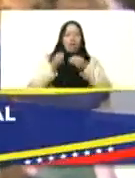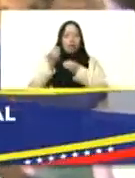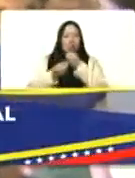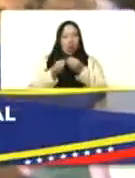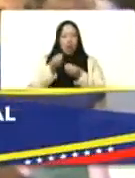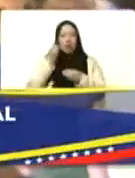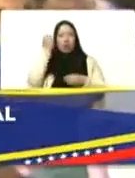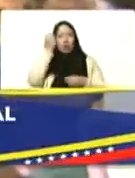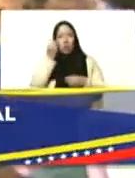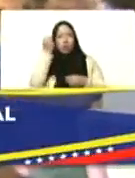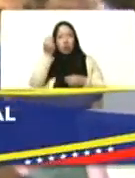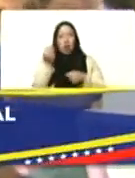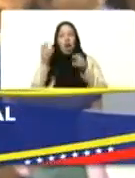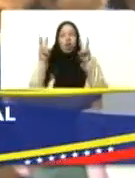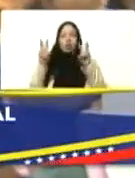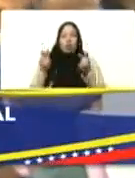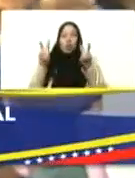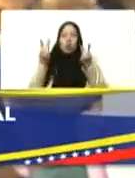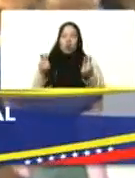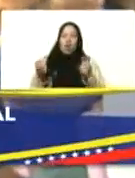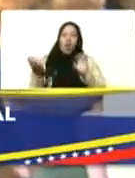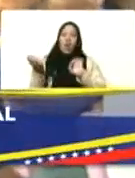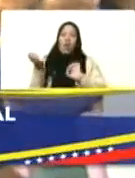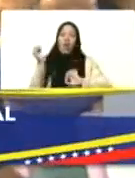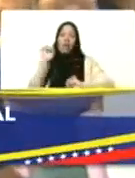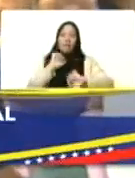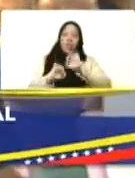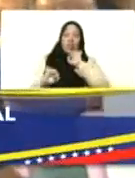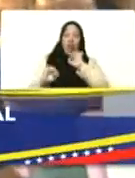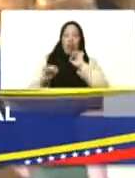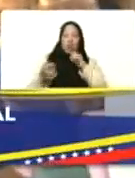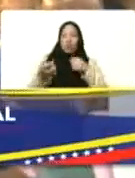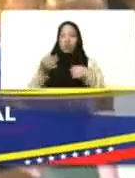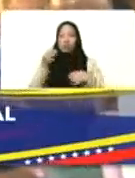herramientas para su erradicación.